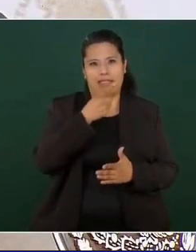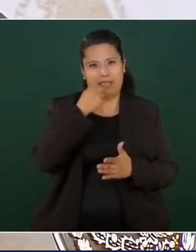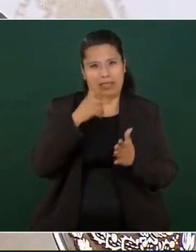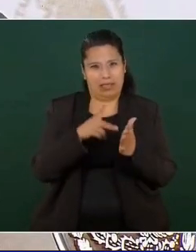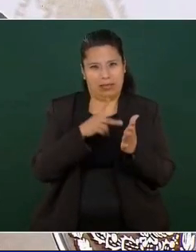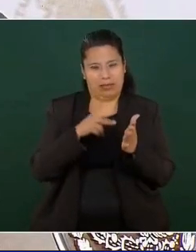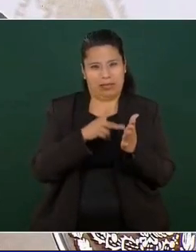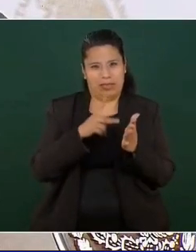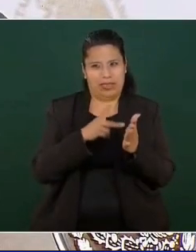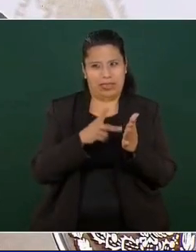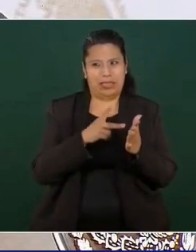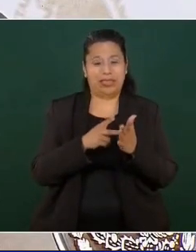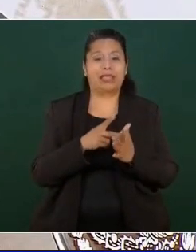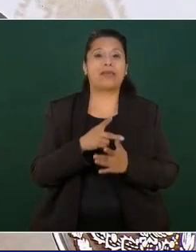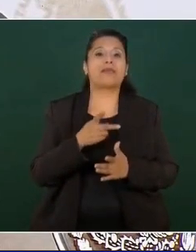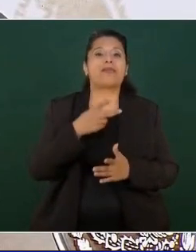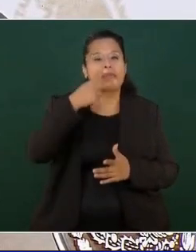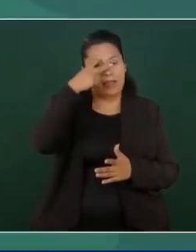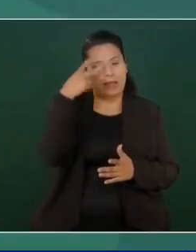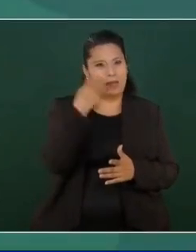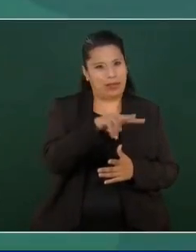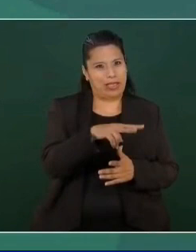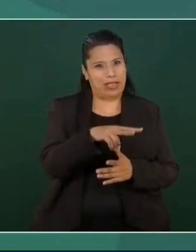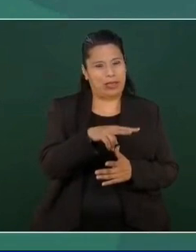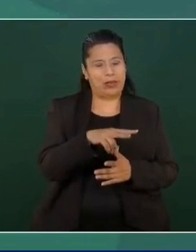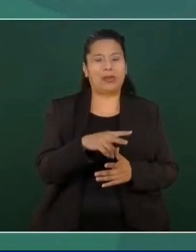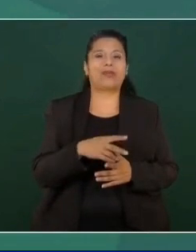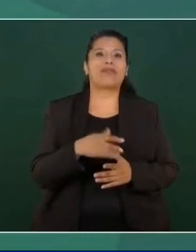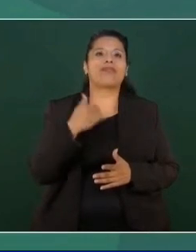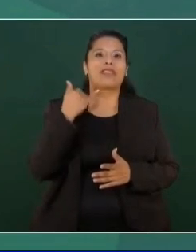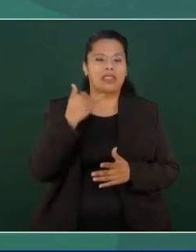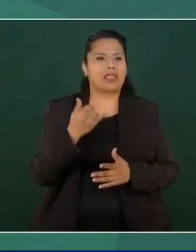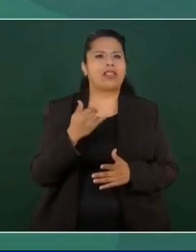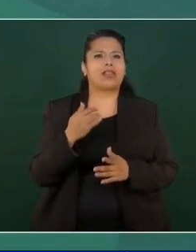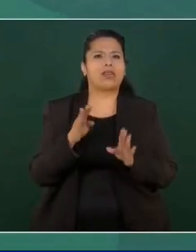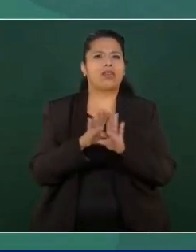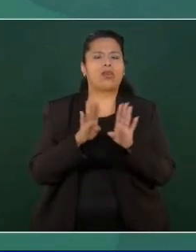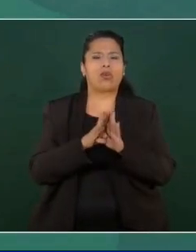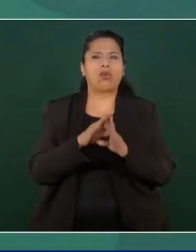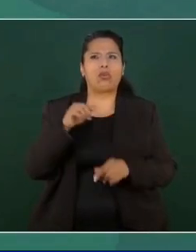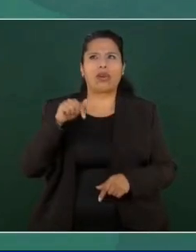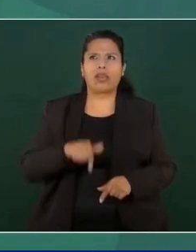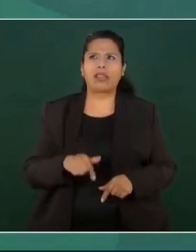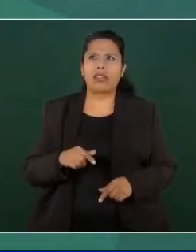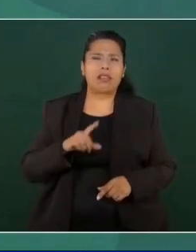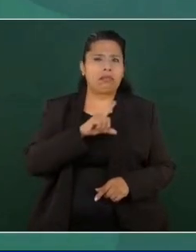el que México es un país muy atractivo para la inversión.